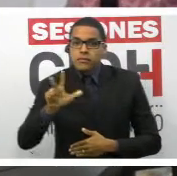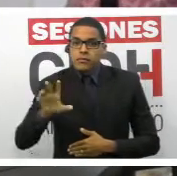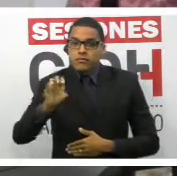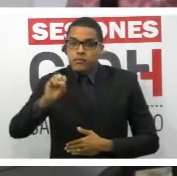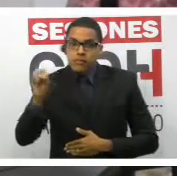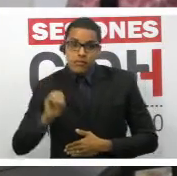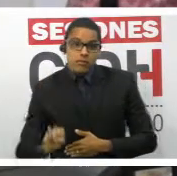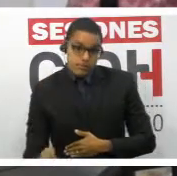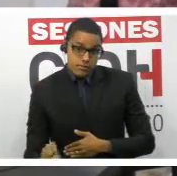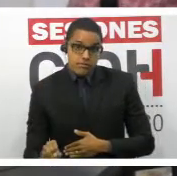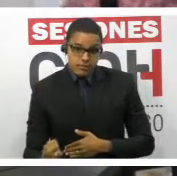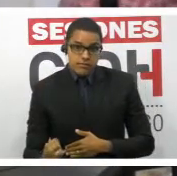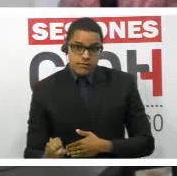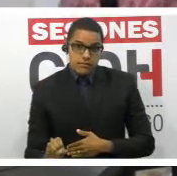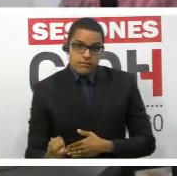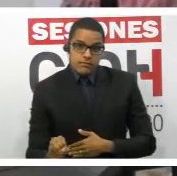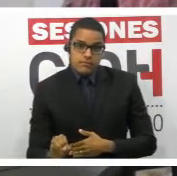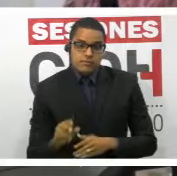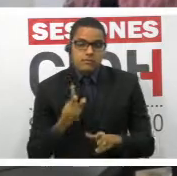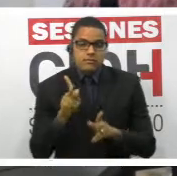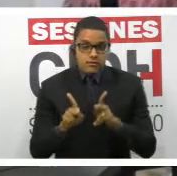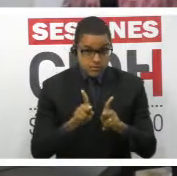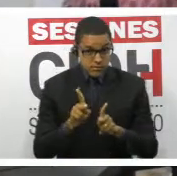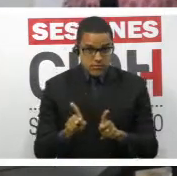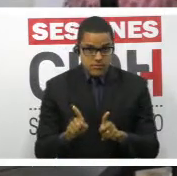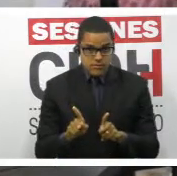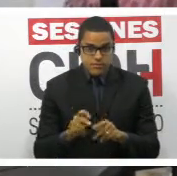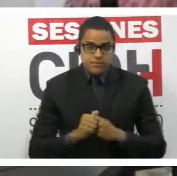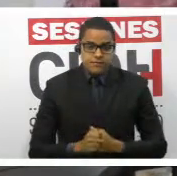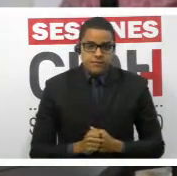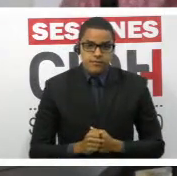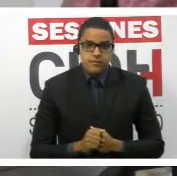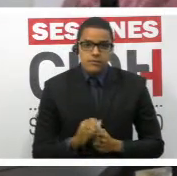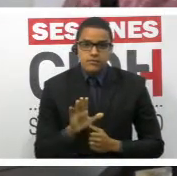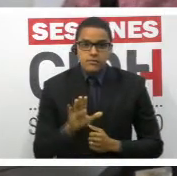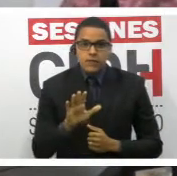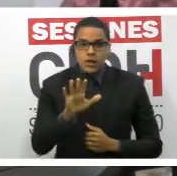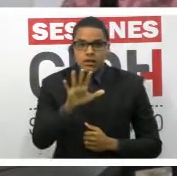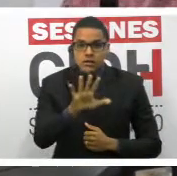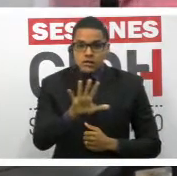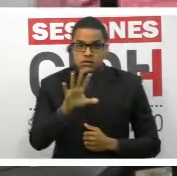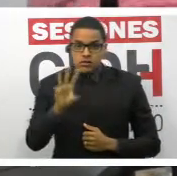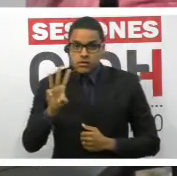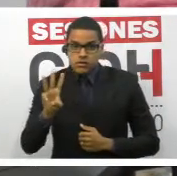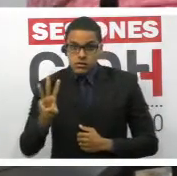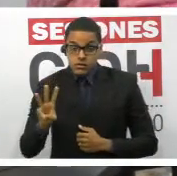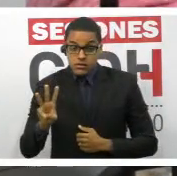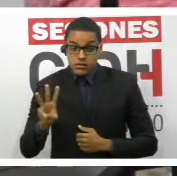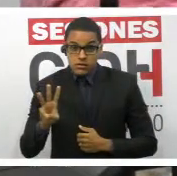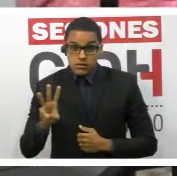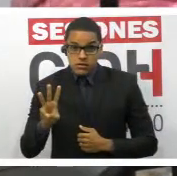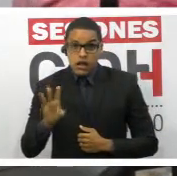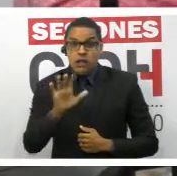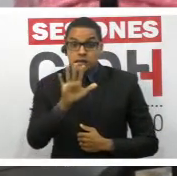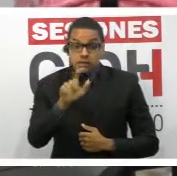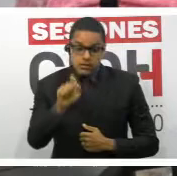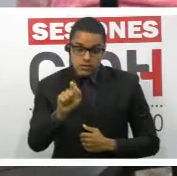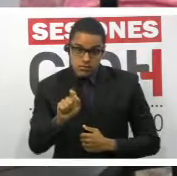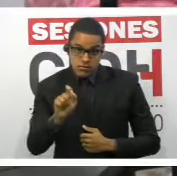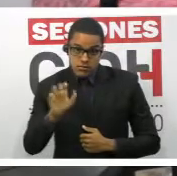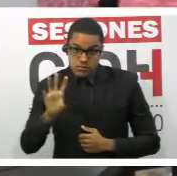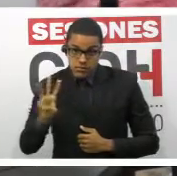de los cuales 56 este 5.6 somos mujeres